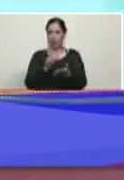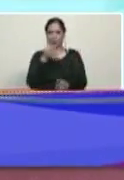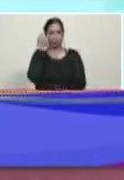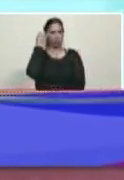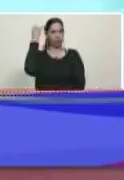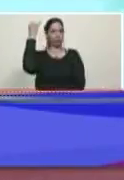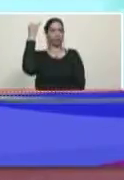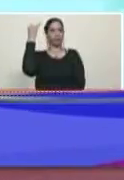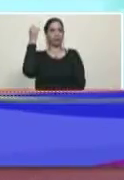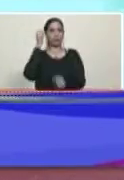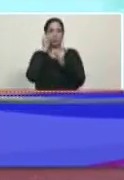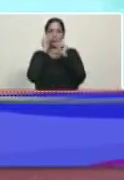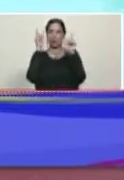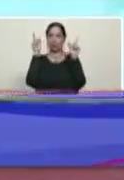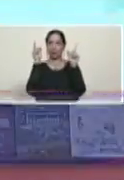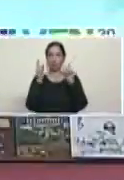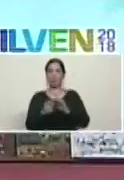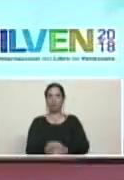Es impresionante.